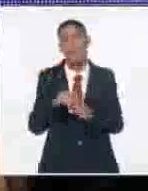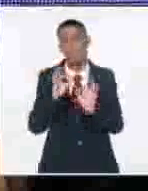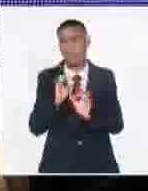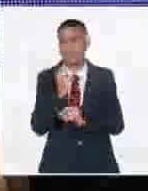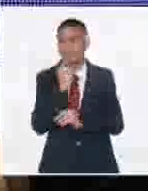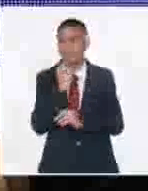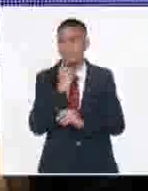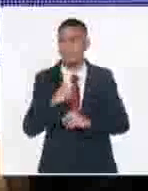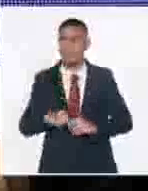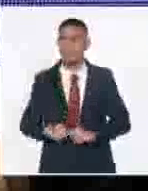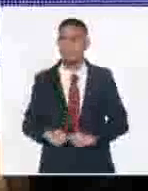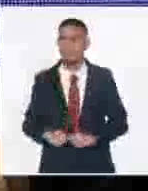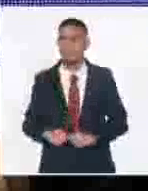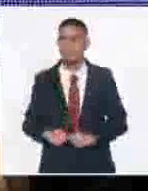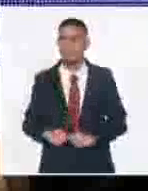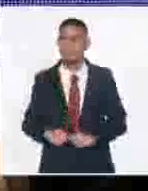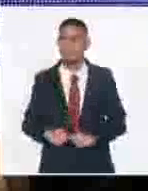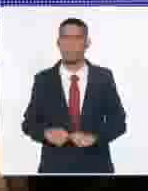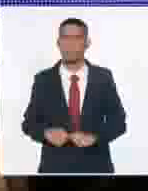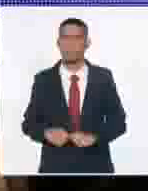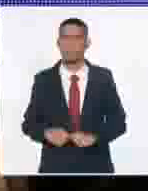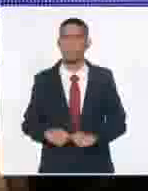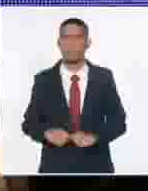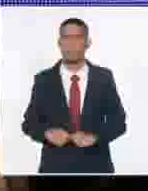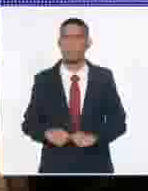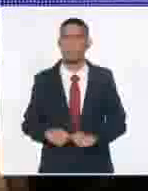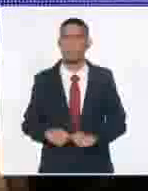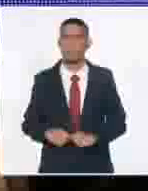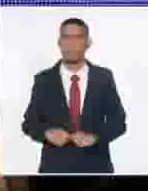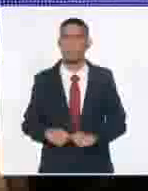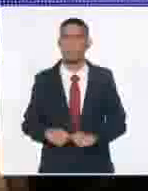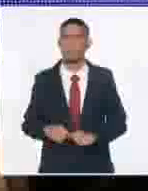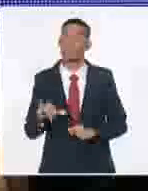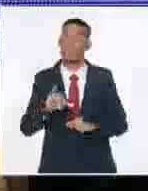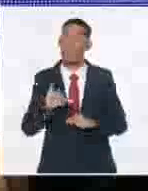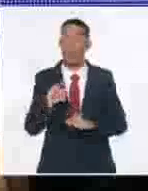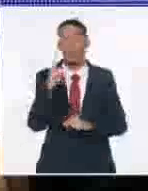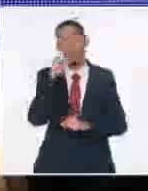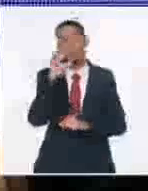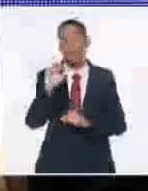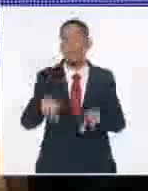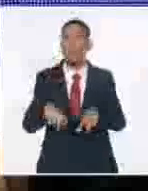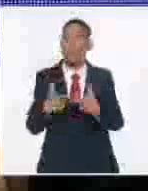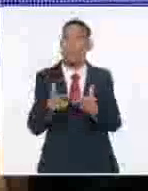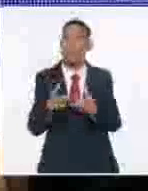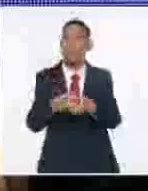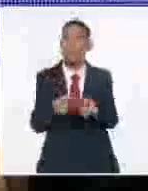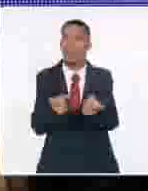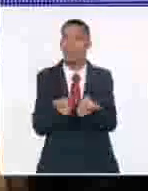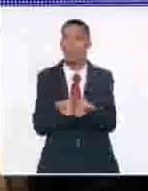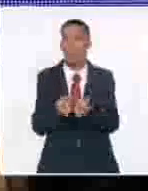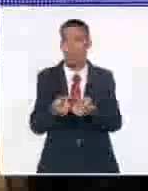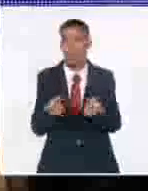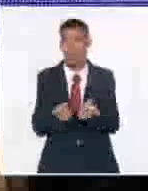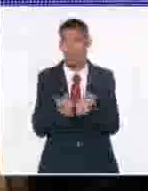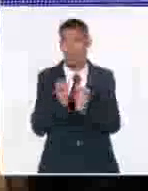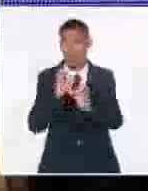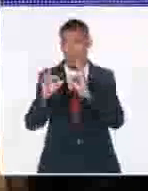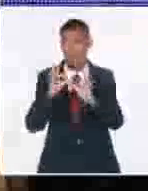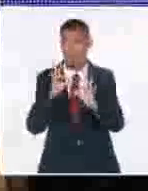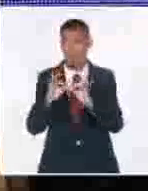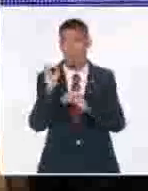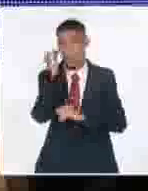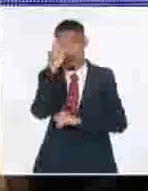ha obstruido la acción del Consejo de Seguridad respecto a Palestina